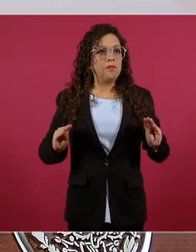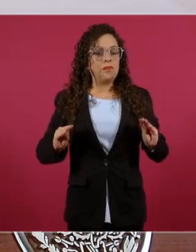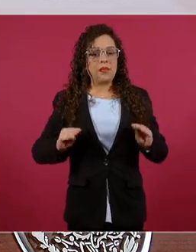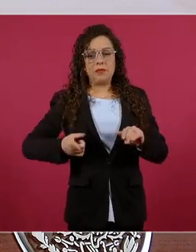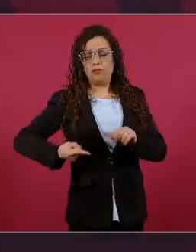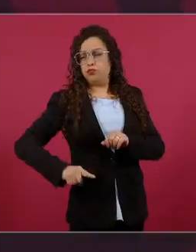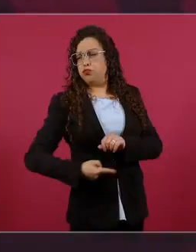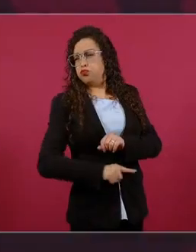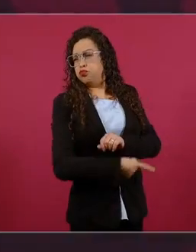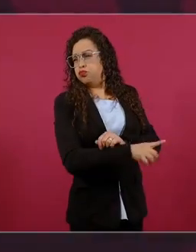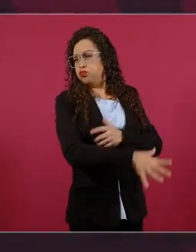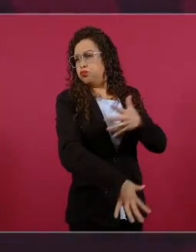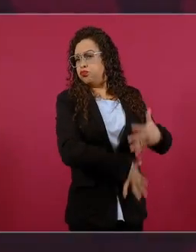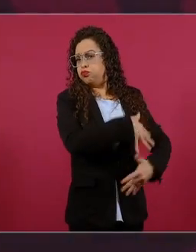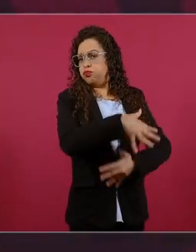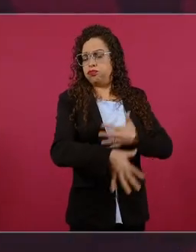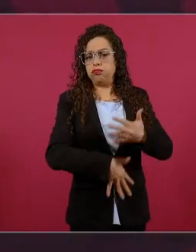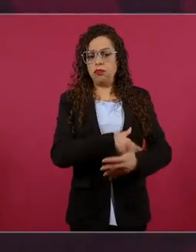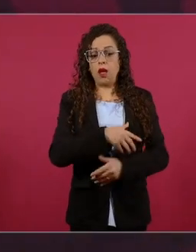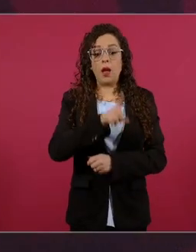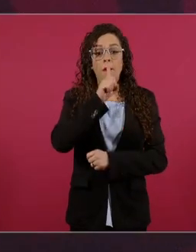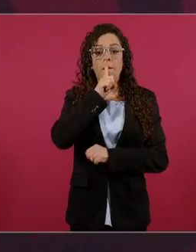¿O sabía la gente del Poder Judicial?